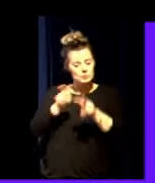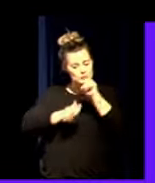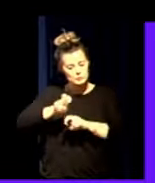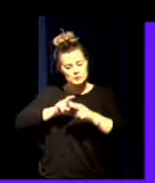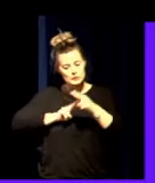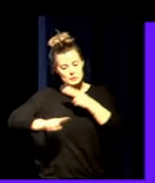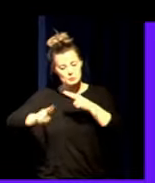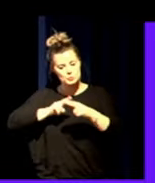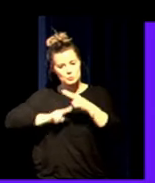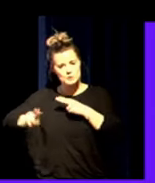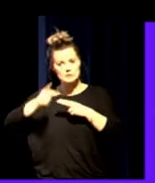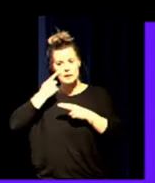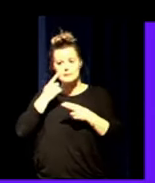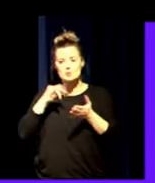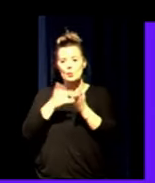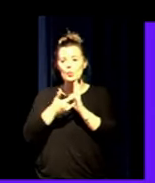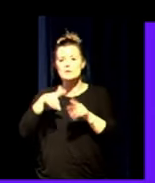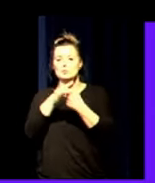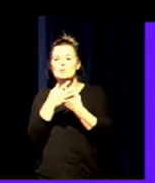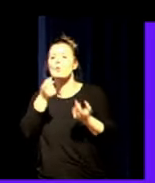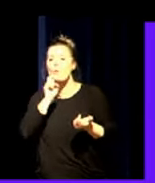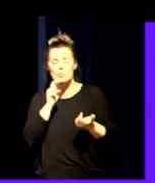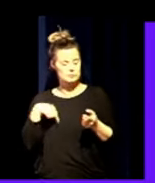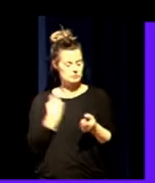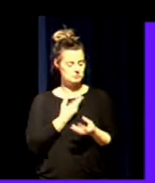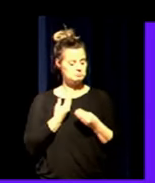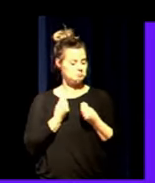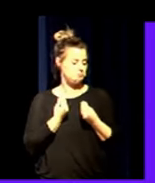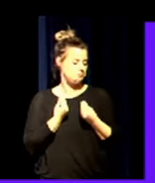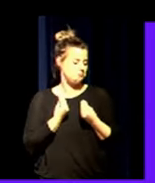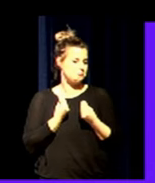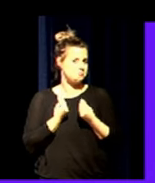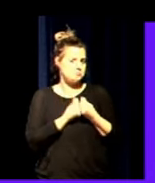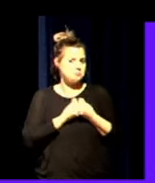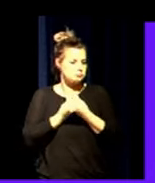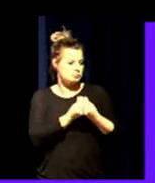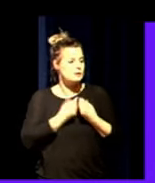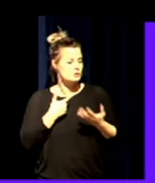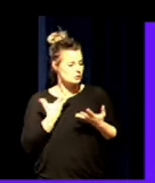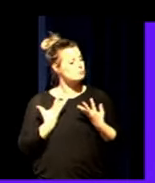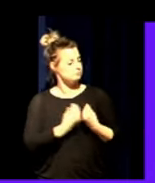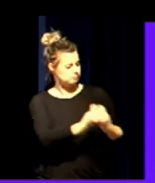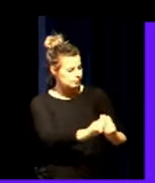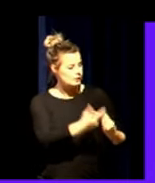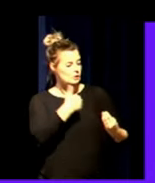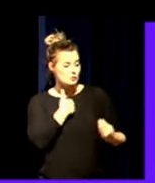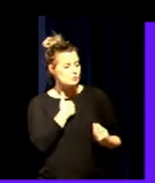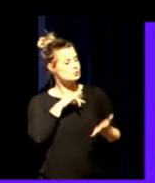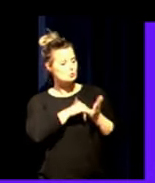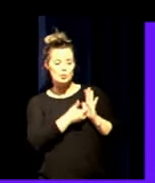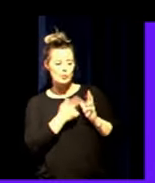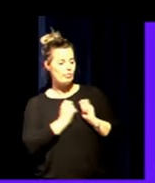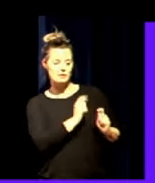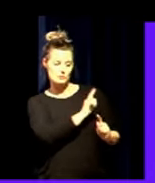sobre cómo resolverlo, ¿no? Lo vamos a hacer juntos. Yo no lo voy a resolver por ti. Una de las cosas que aprenden los tipos de ayuda es